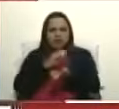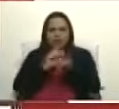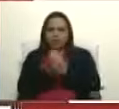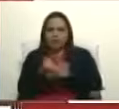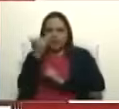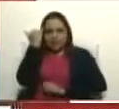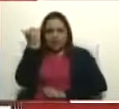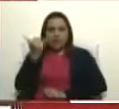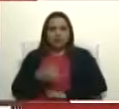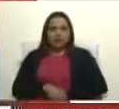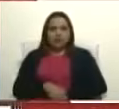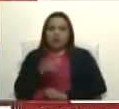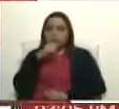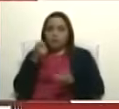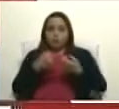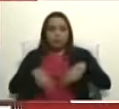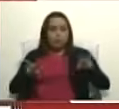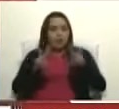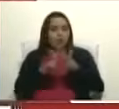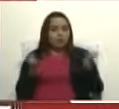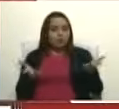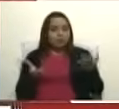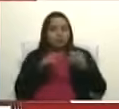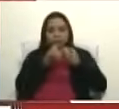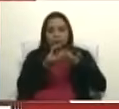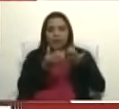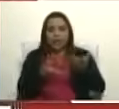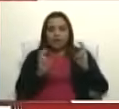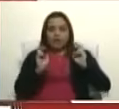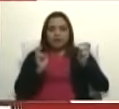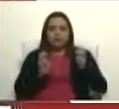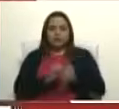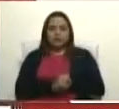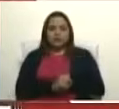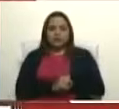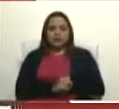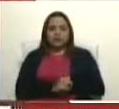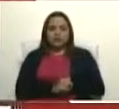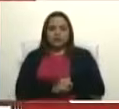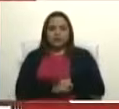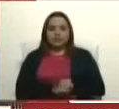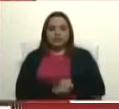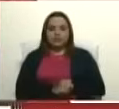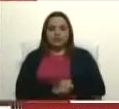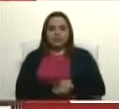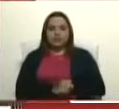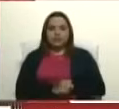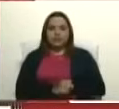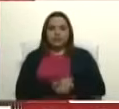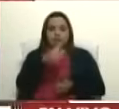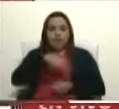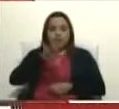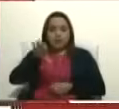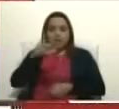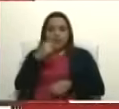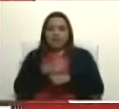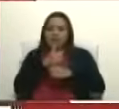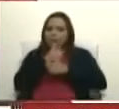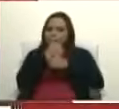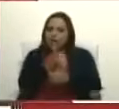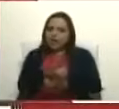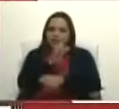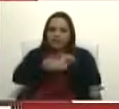No tiene moral para hablarle a este país. A este país hay que amarlo para